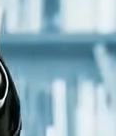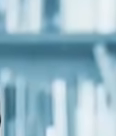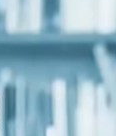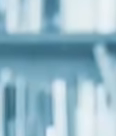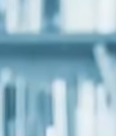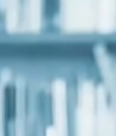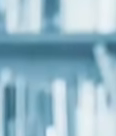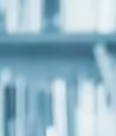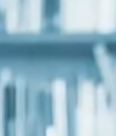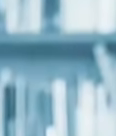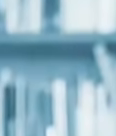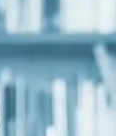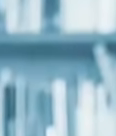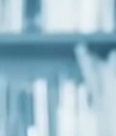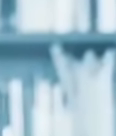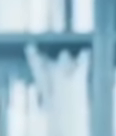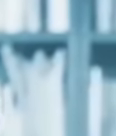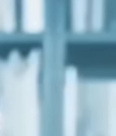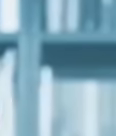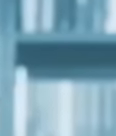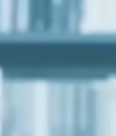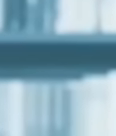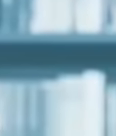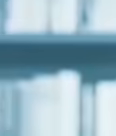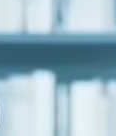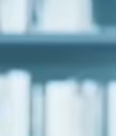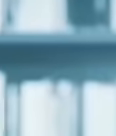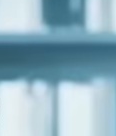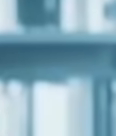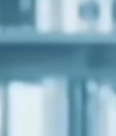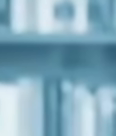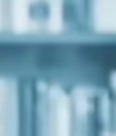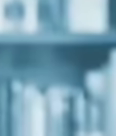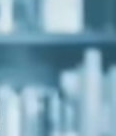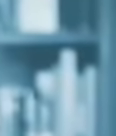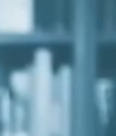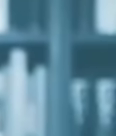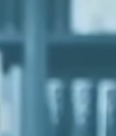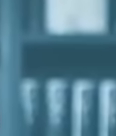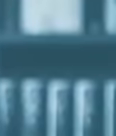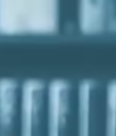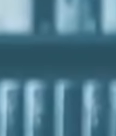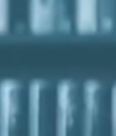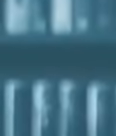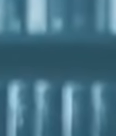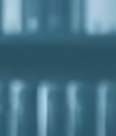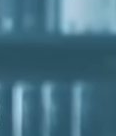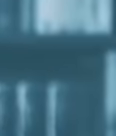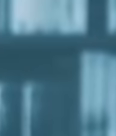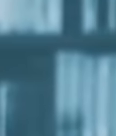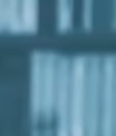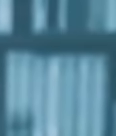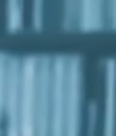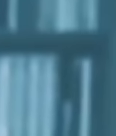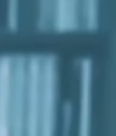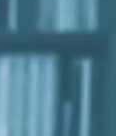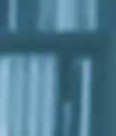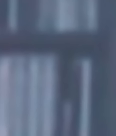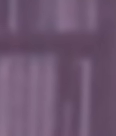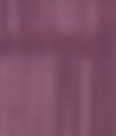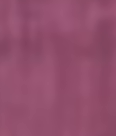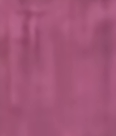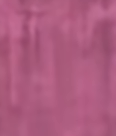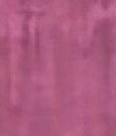al ingresar al Seminario Conciliar de San Jerónimo para estudiar filosofía y teología, Melgar descubrió el mundo de letras y palabras, la